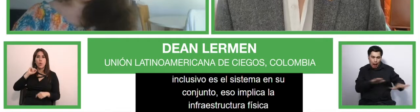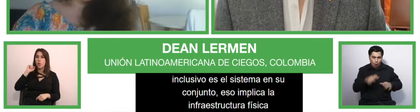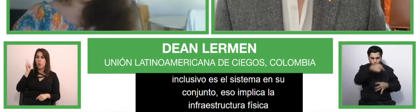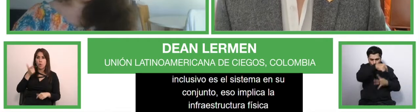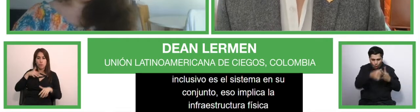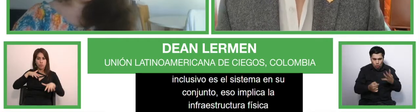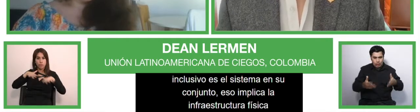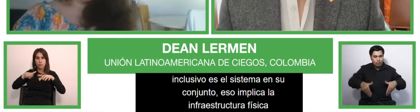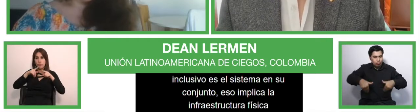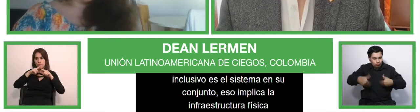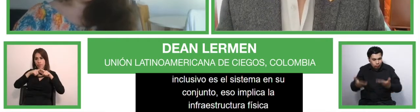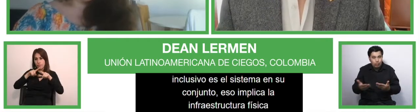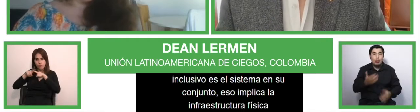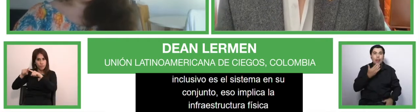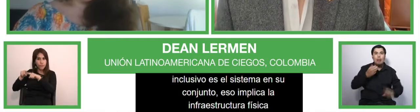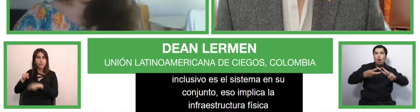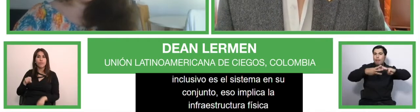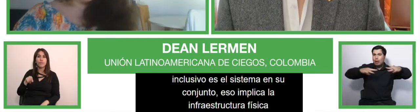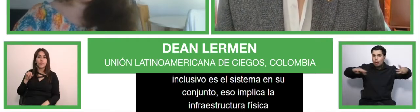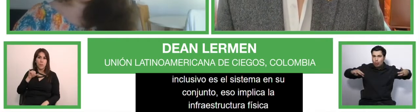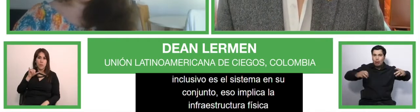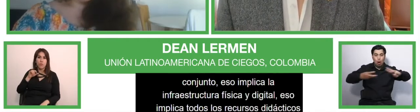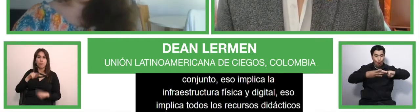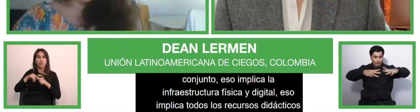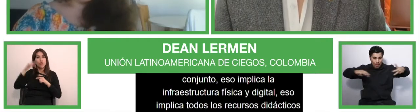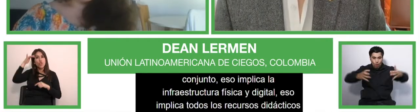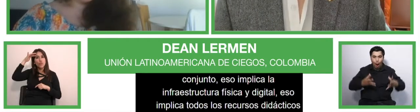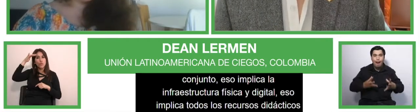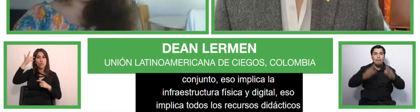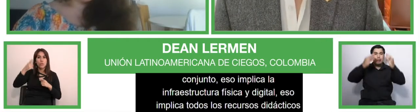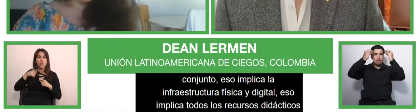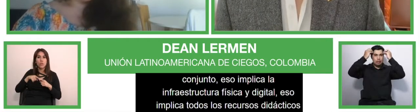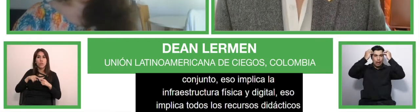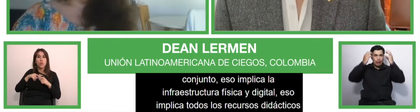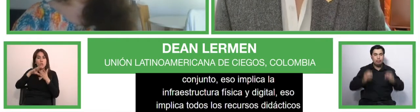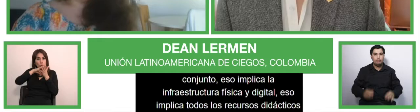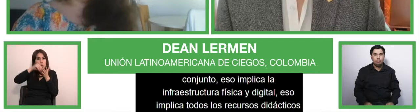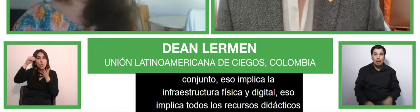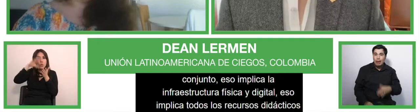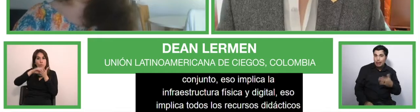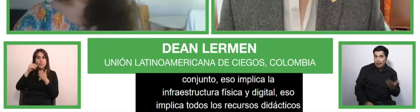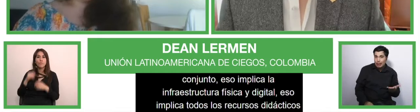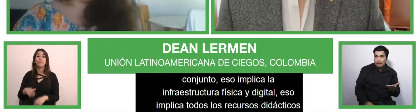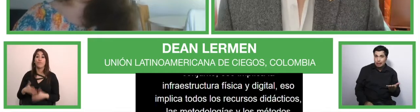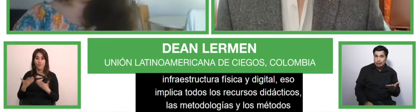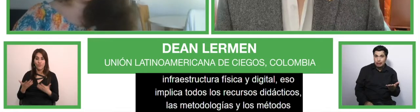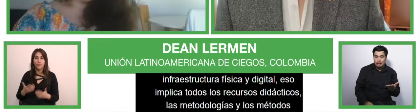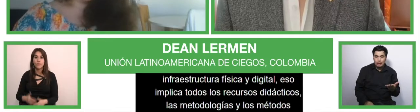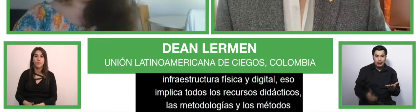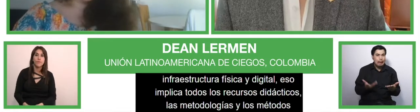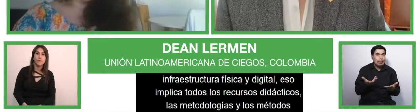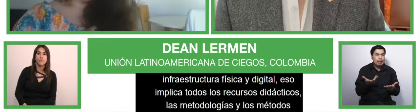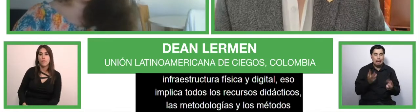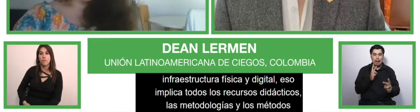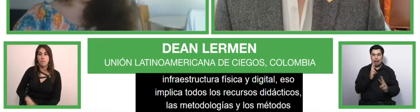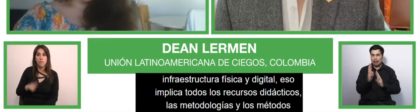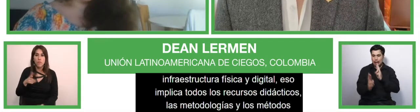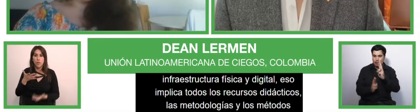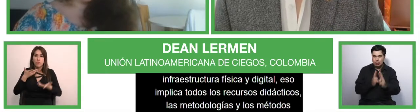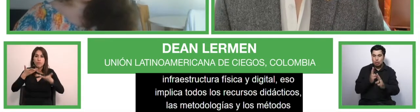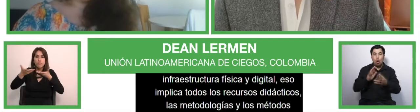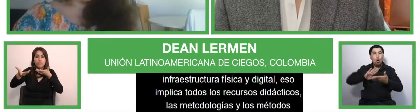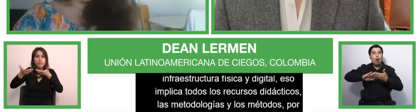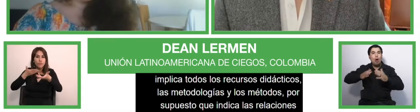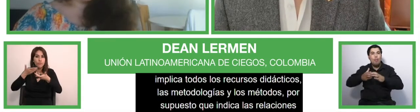las metodologías y los métodos de aprendizaje. Y por supuesto que implica las relaciones con la comunidad